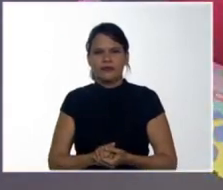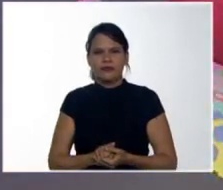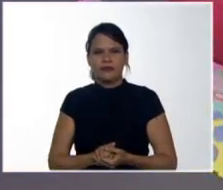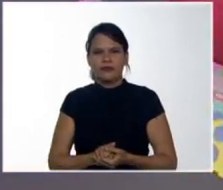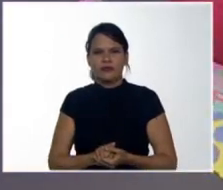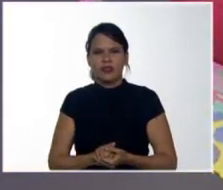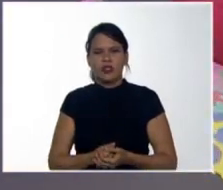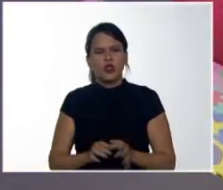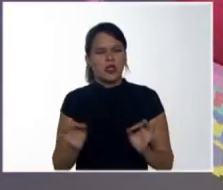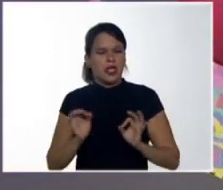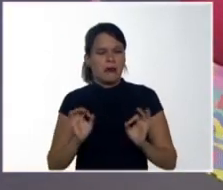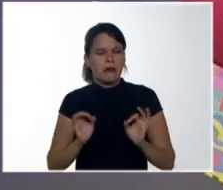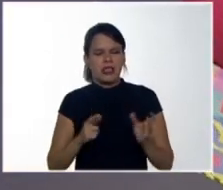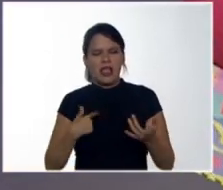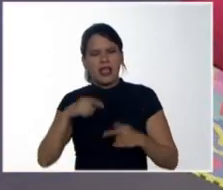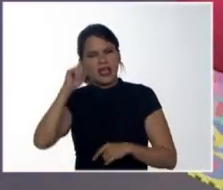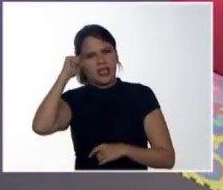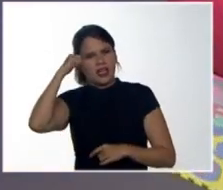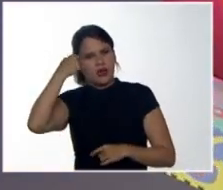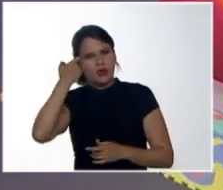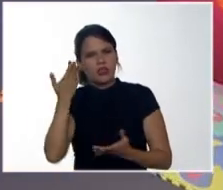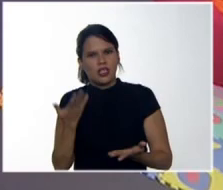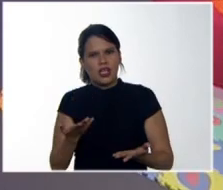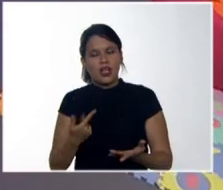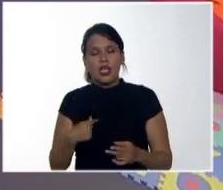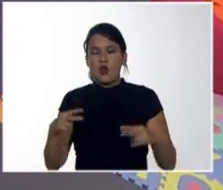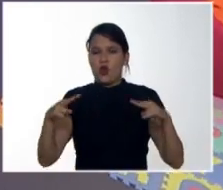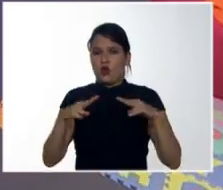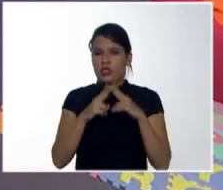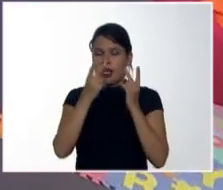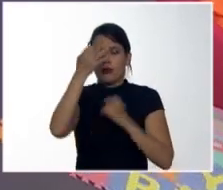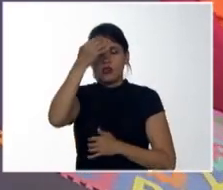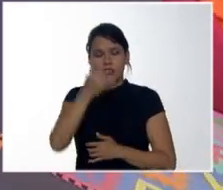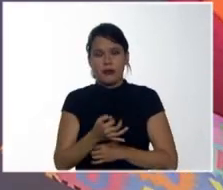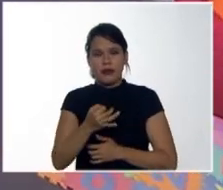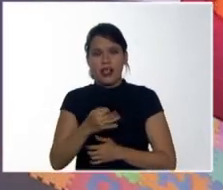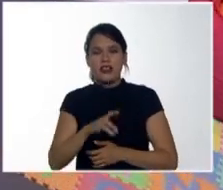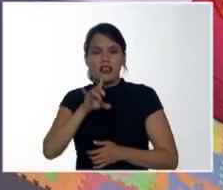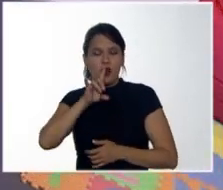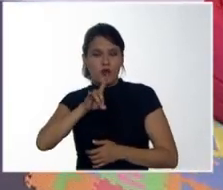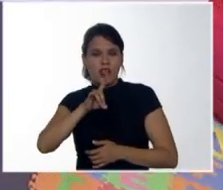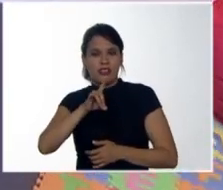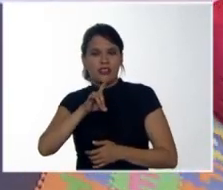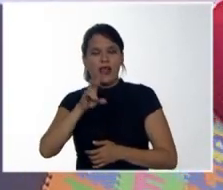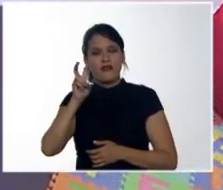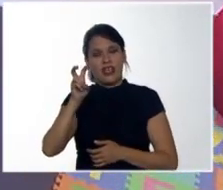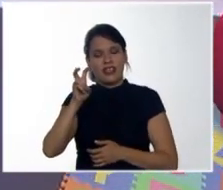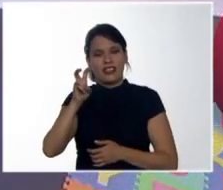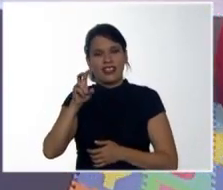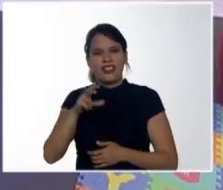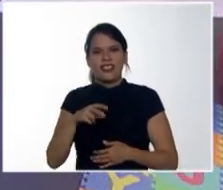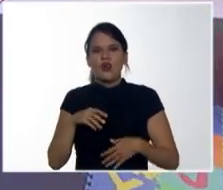@cadafamiliaunaescuela. No nos queda más que recordarles que nos encontraremos siempre de lunes a